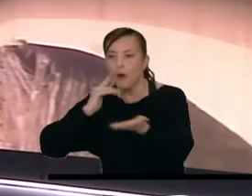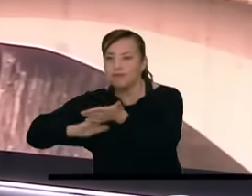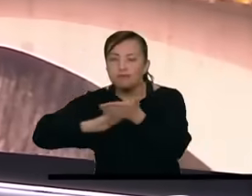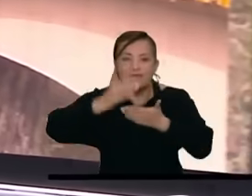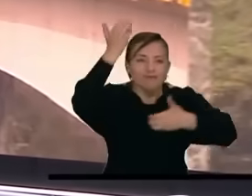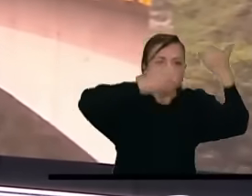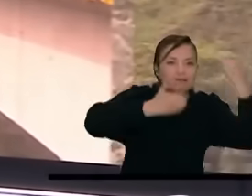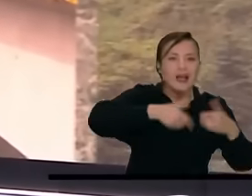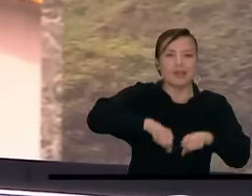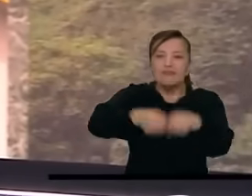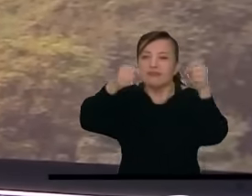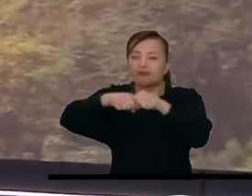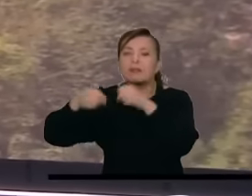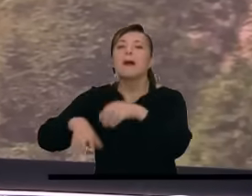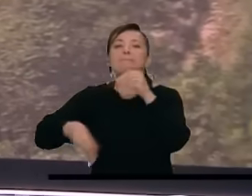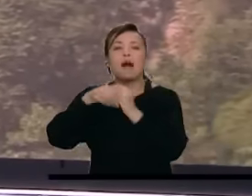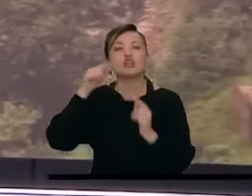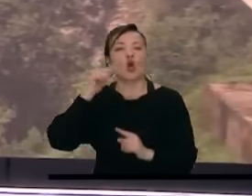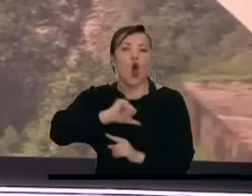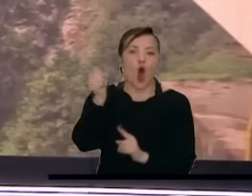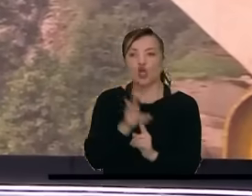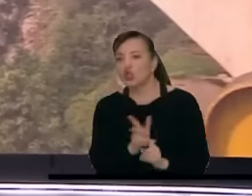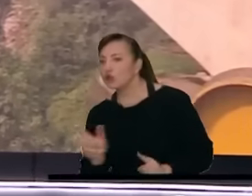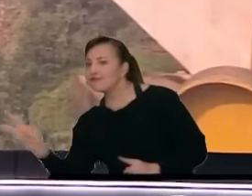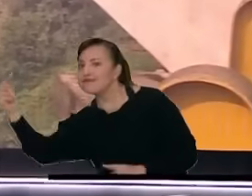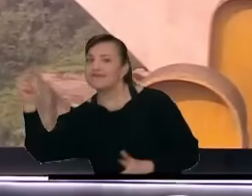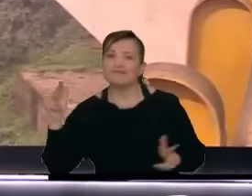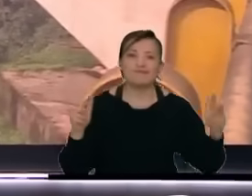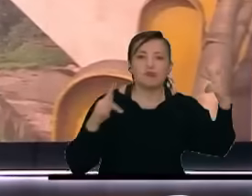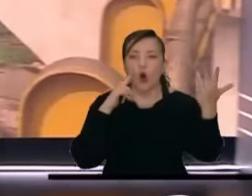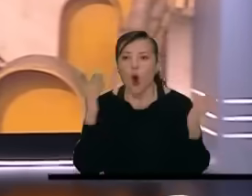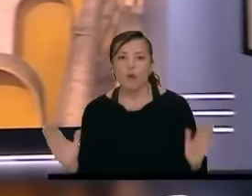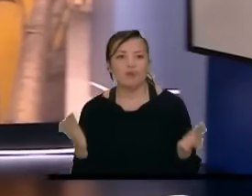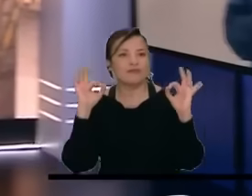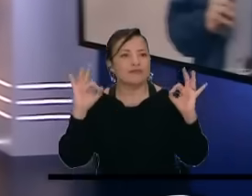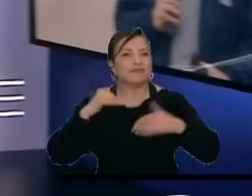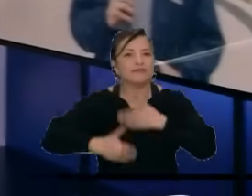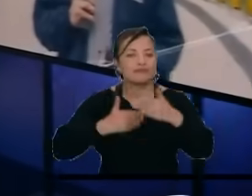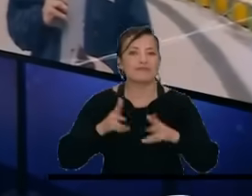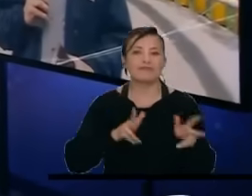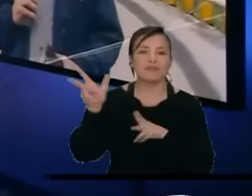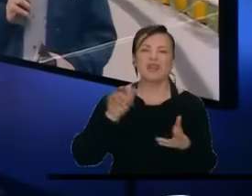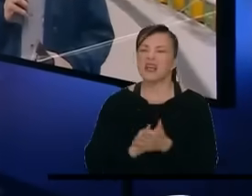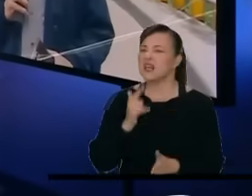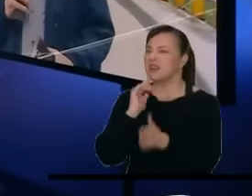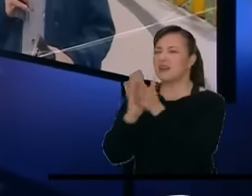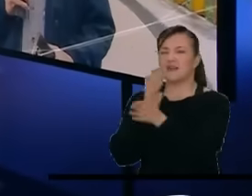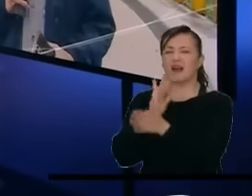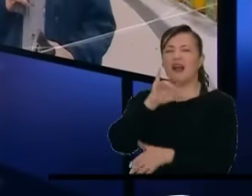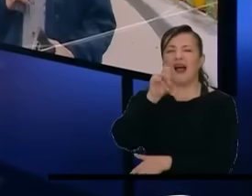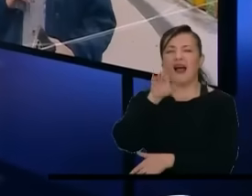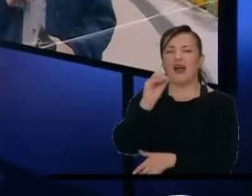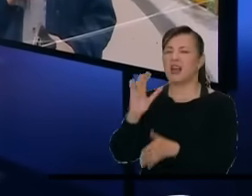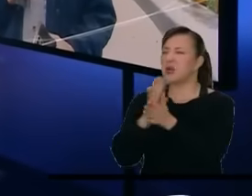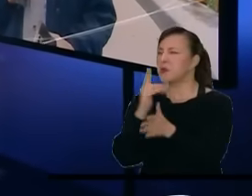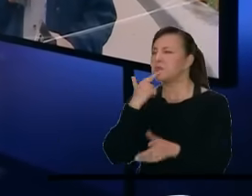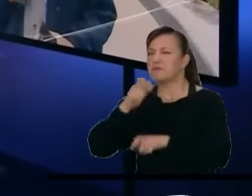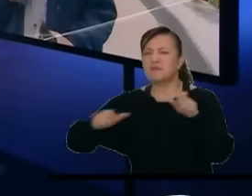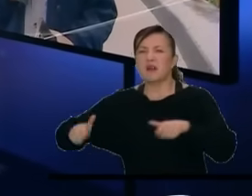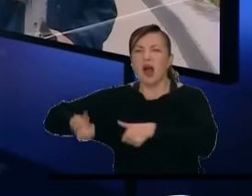y también las rutas alternas que mejoren la movilidad. Jairo Niño, ¿cuál es el balance de este colapso y qué dicen las autoridades?